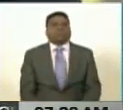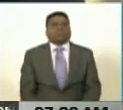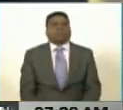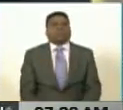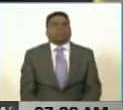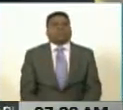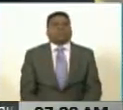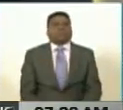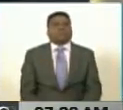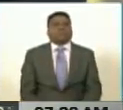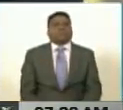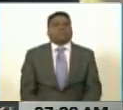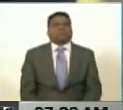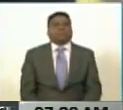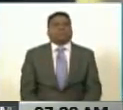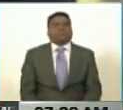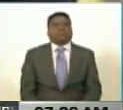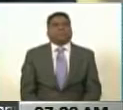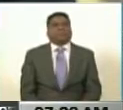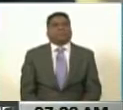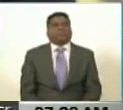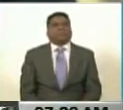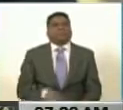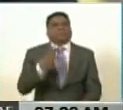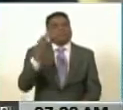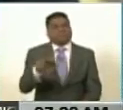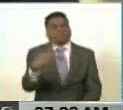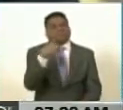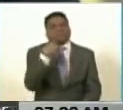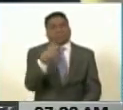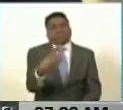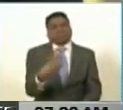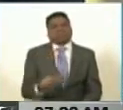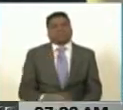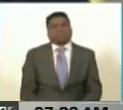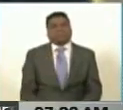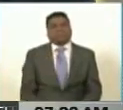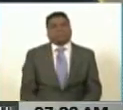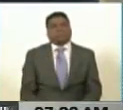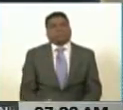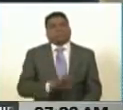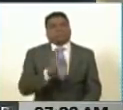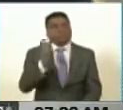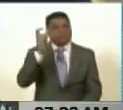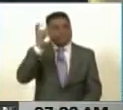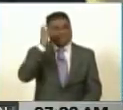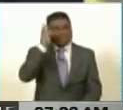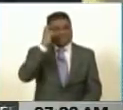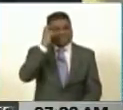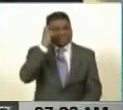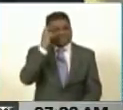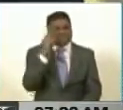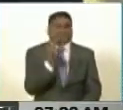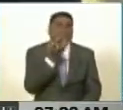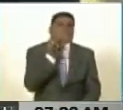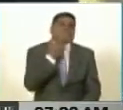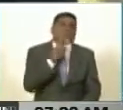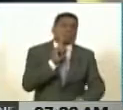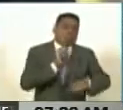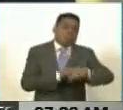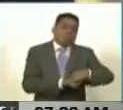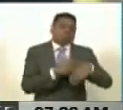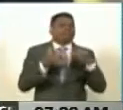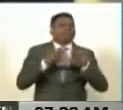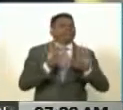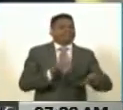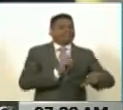Por eso siempre advertí que colocarle fecha y ultimátum a